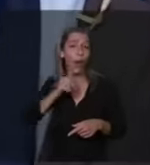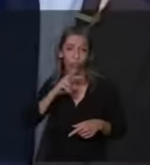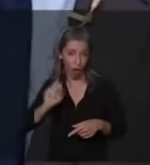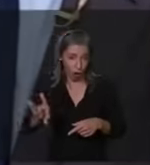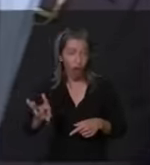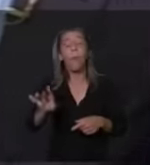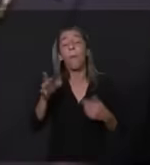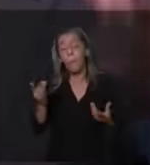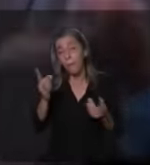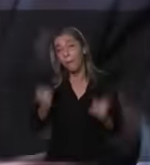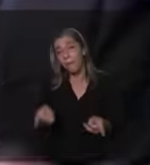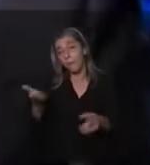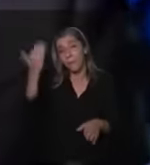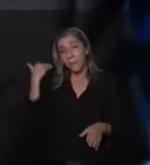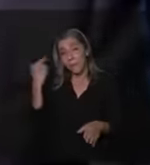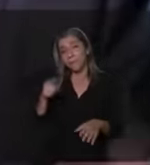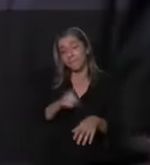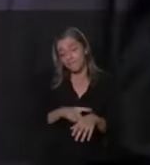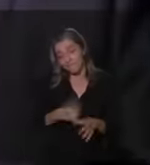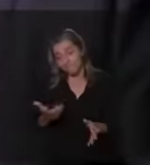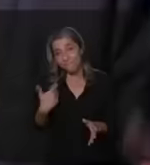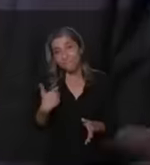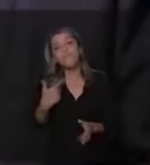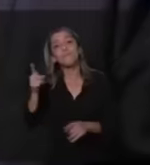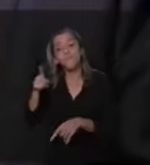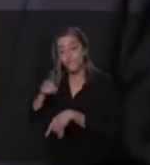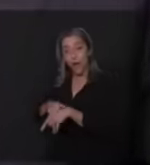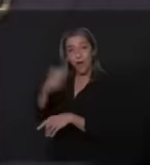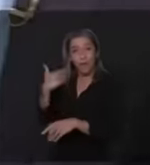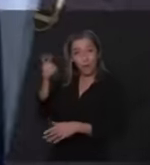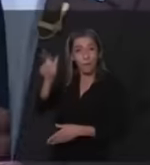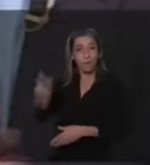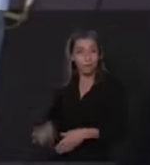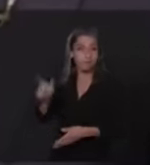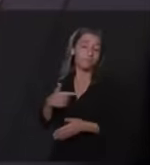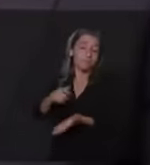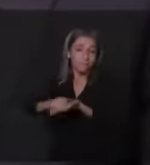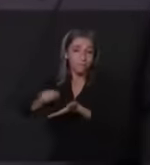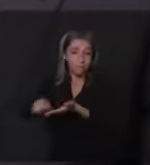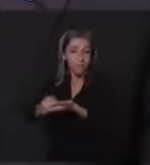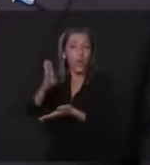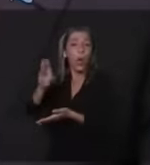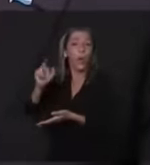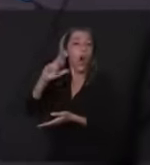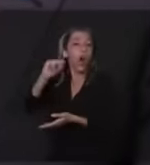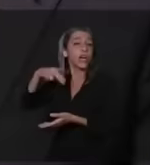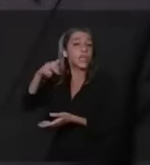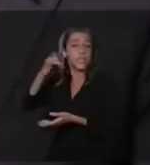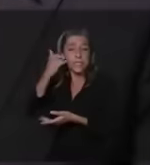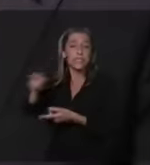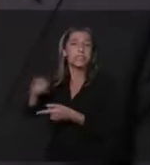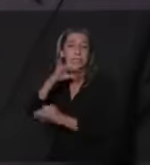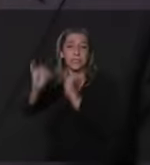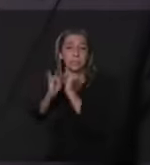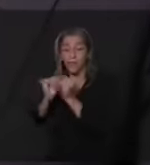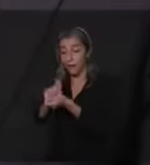estado parlamentario en la presentación que hace el doctor Borinsky, conocido como Código Borinsky, y que cambia no solamente el sistema de tratamiento